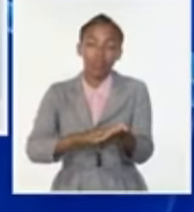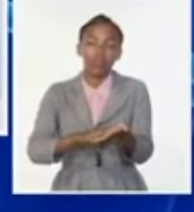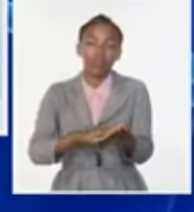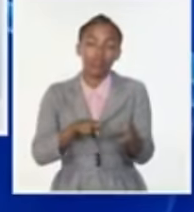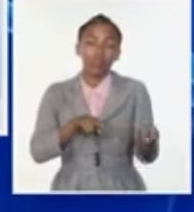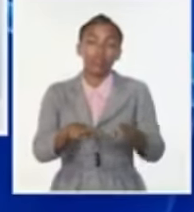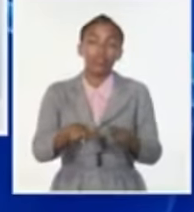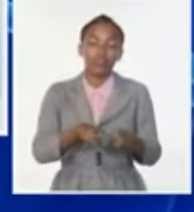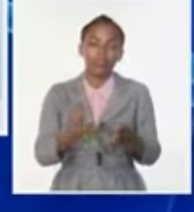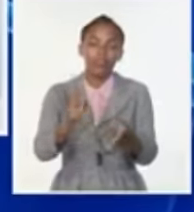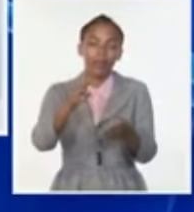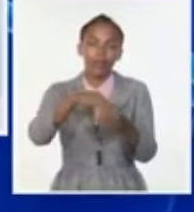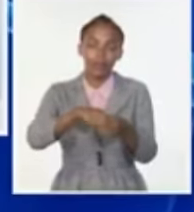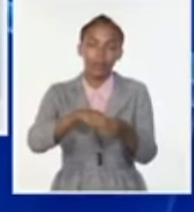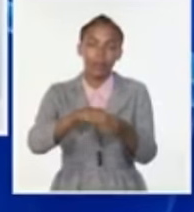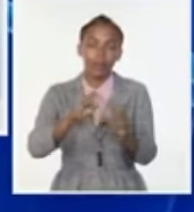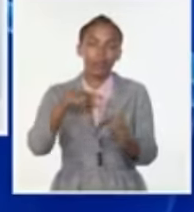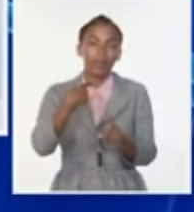establece